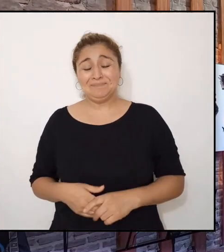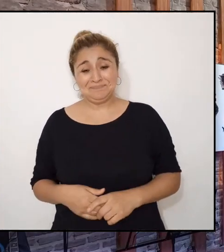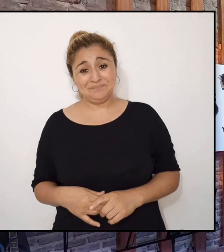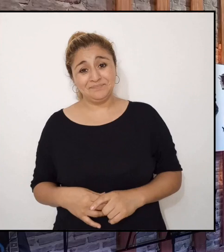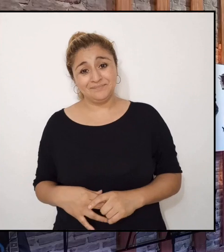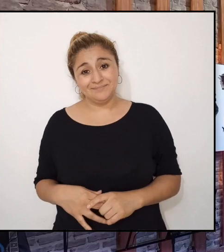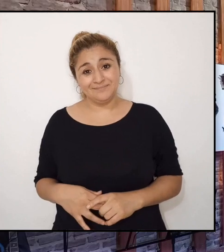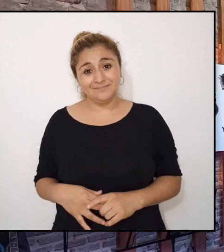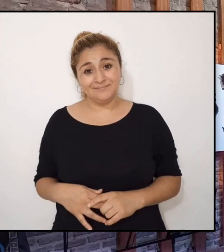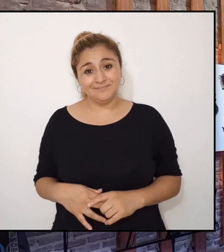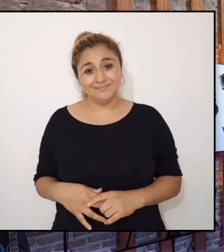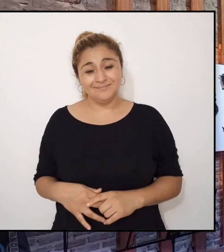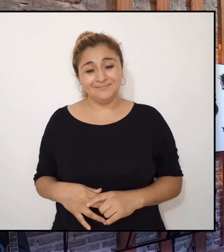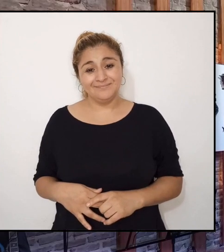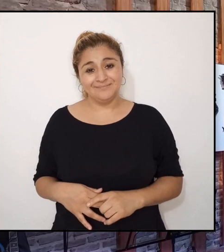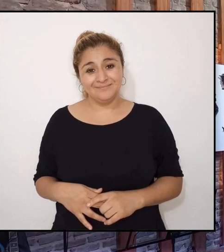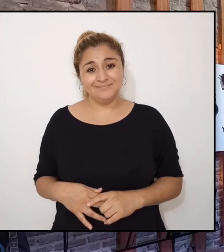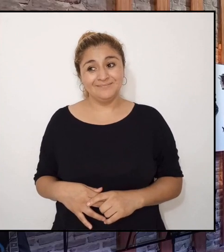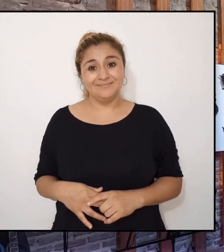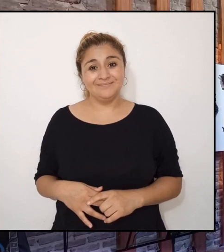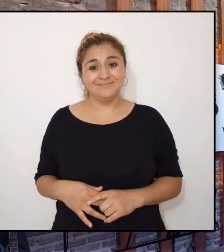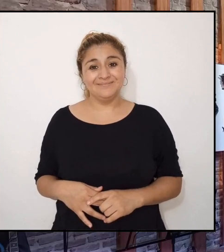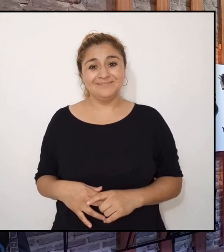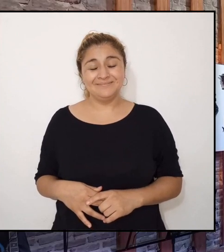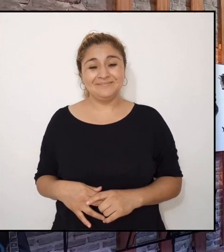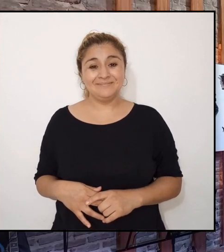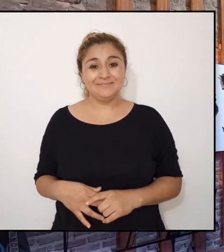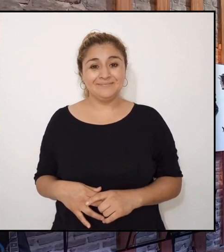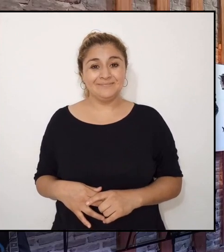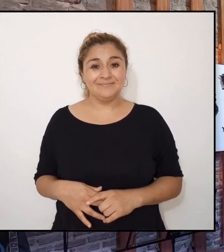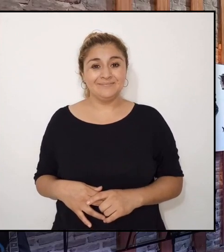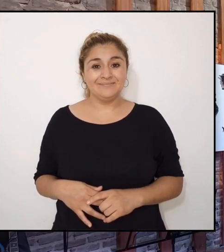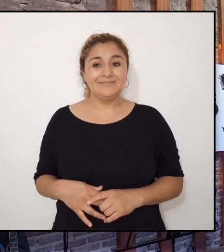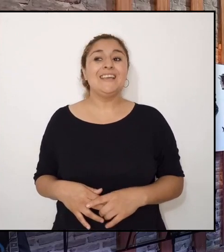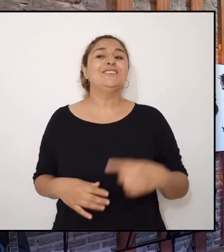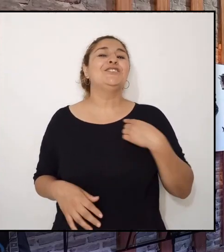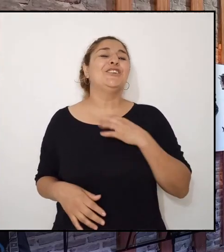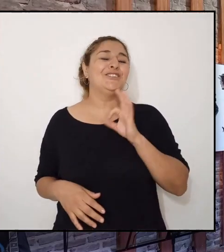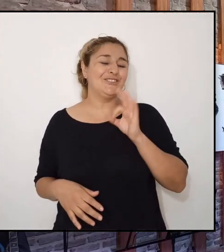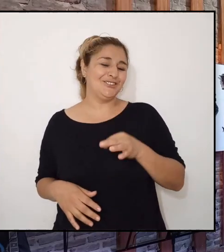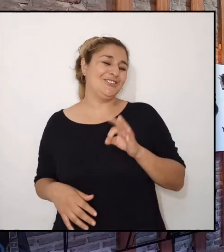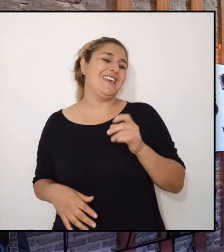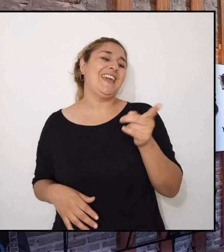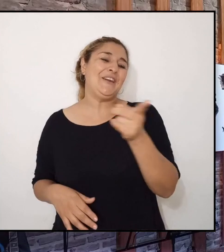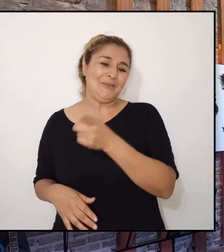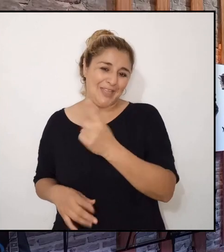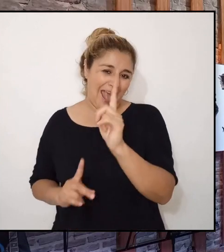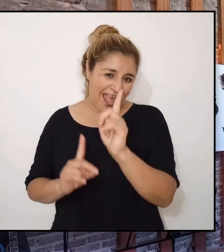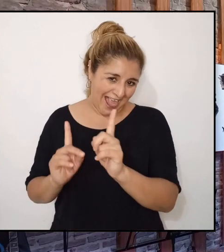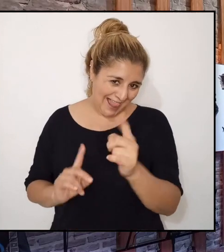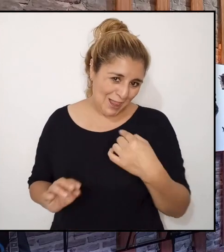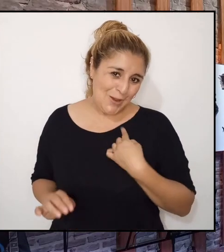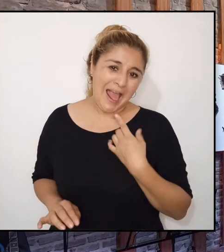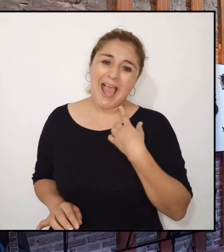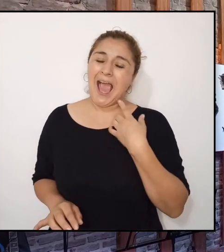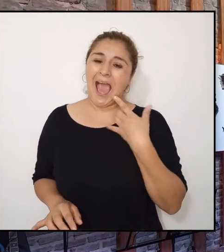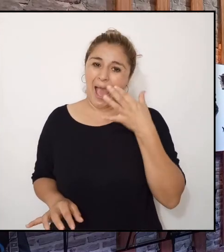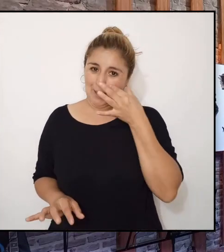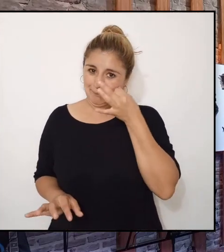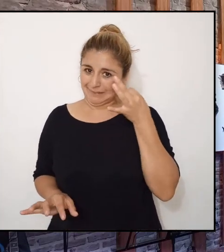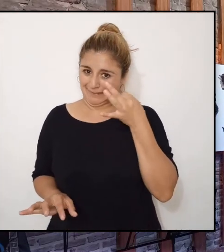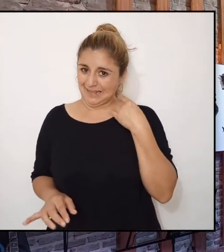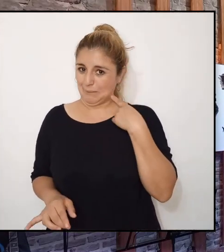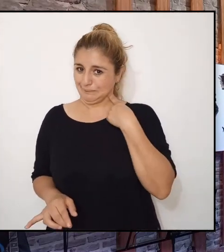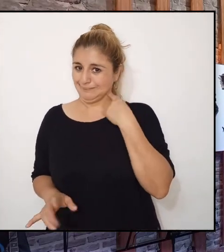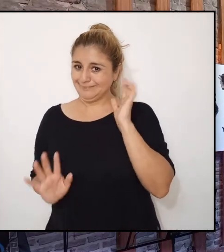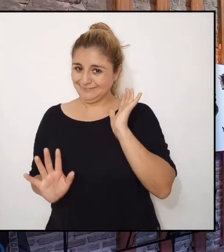Ah, a ver qué me dice Dios ahí. Yo sé que lo hice alguna vez. Yo lo hice, confieso. Está bien,